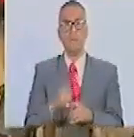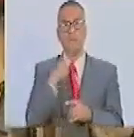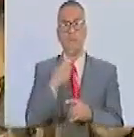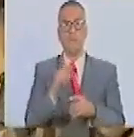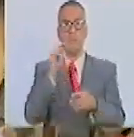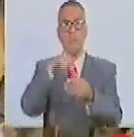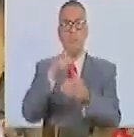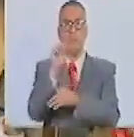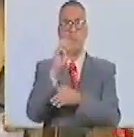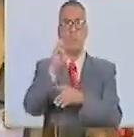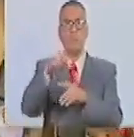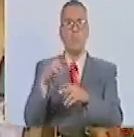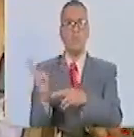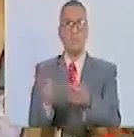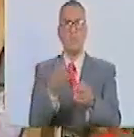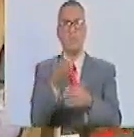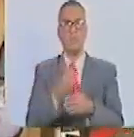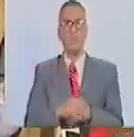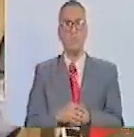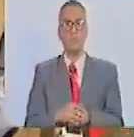Solicita la tribuna de oradores, se le concede.